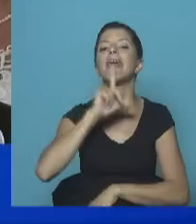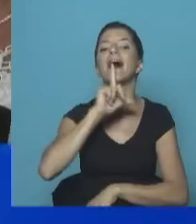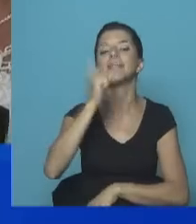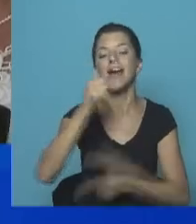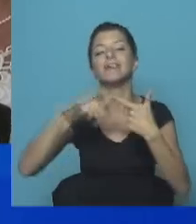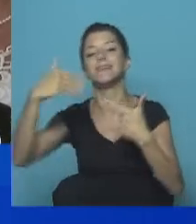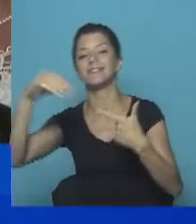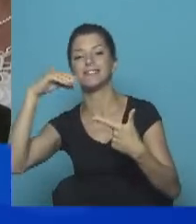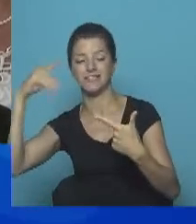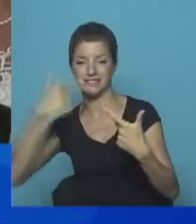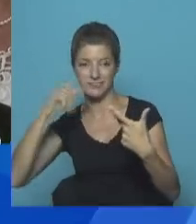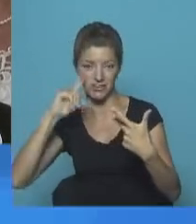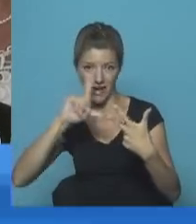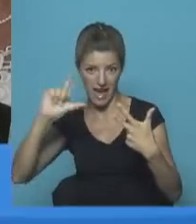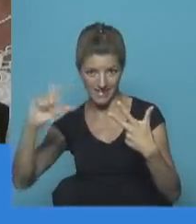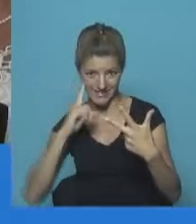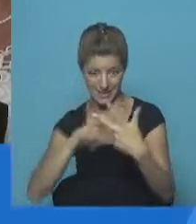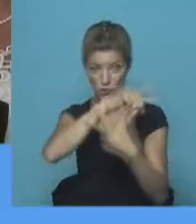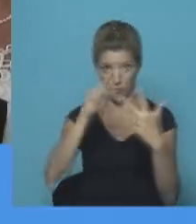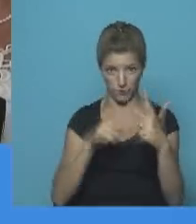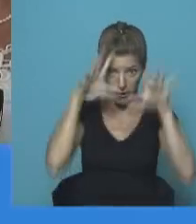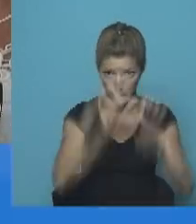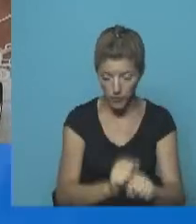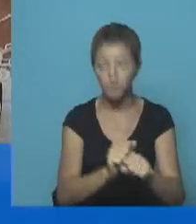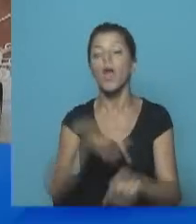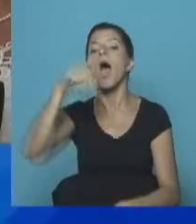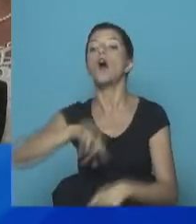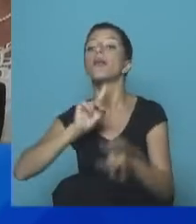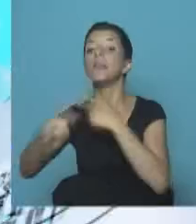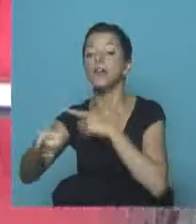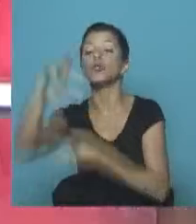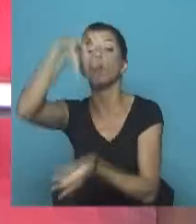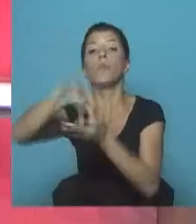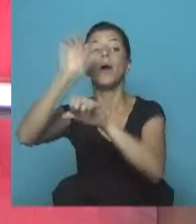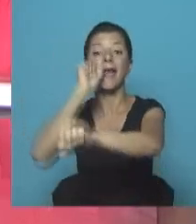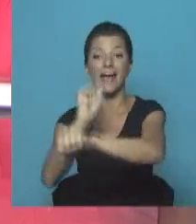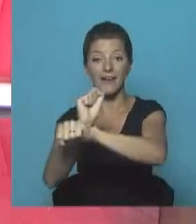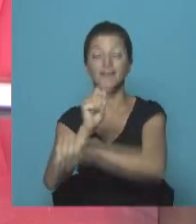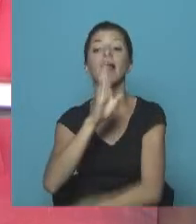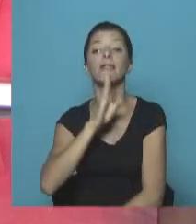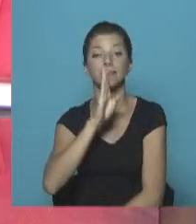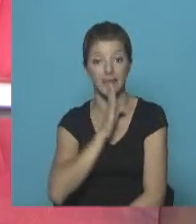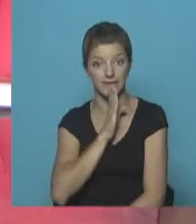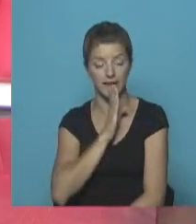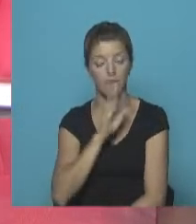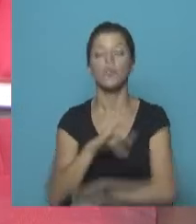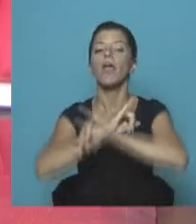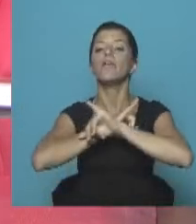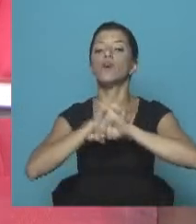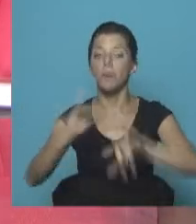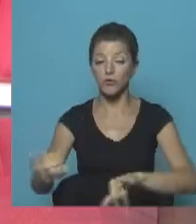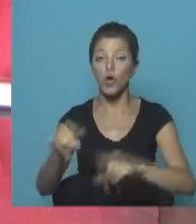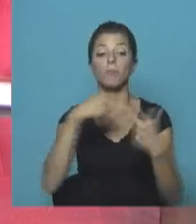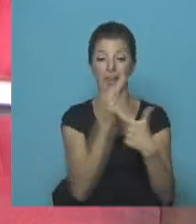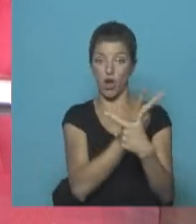Esquilachi. Rápidamente nos vamos al penal de Ezeiza. Allí la noticia del día, el traslado justamente de